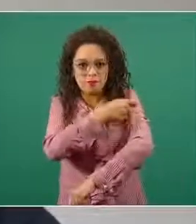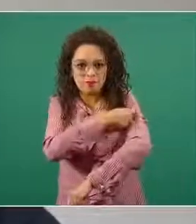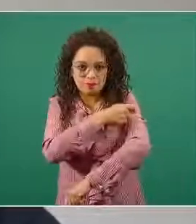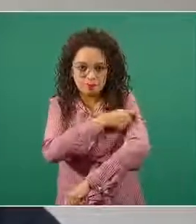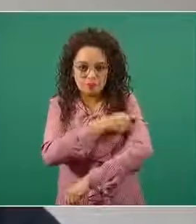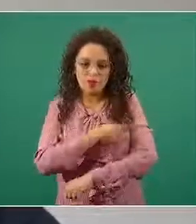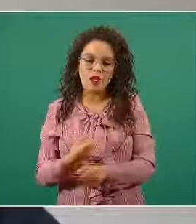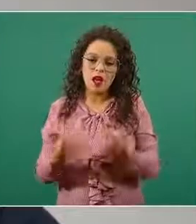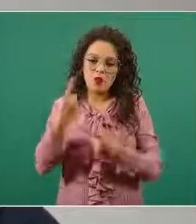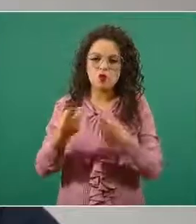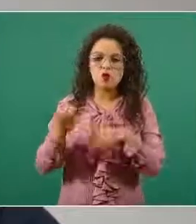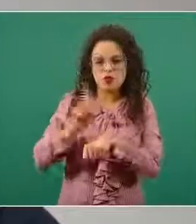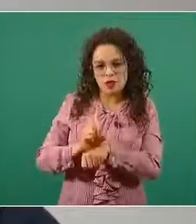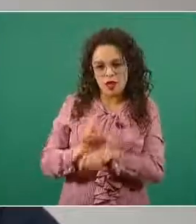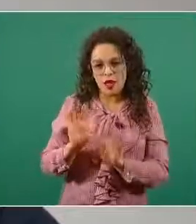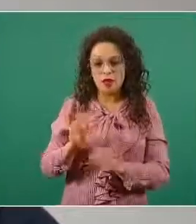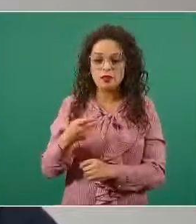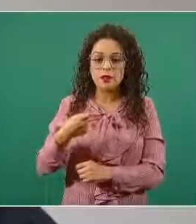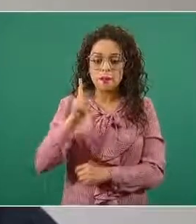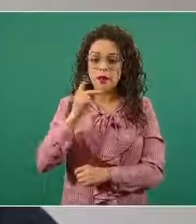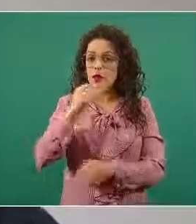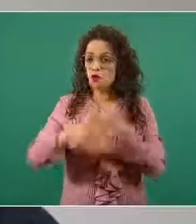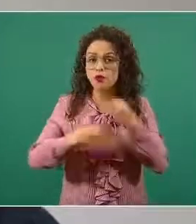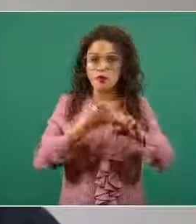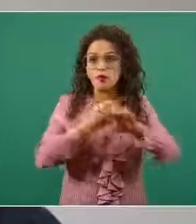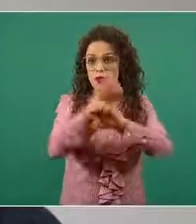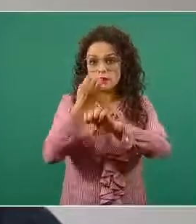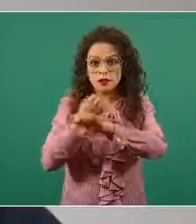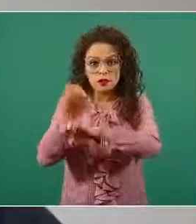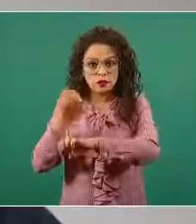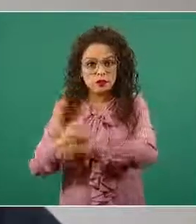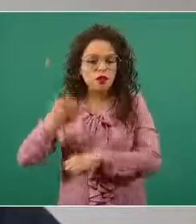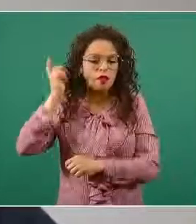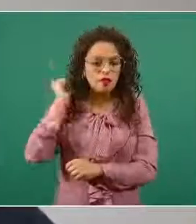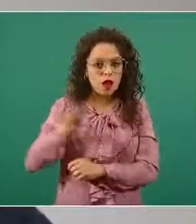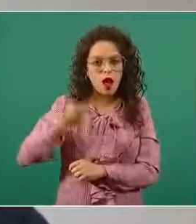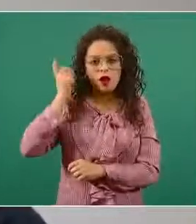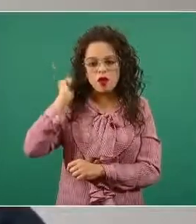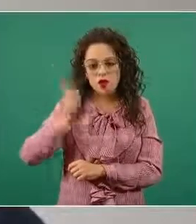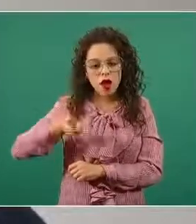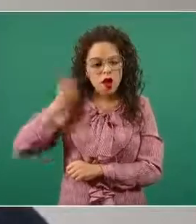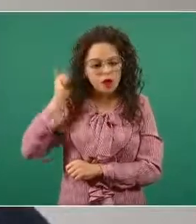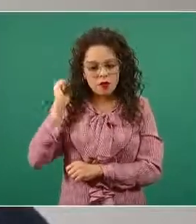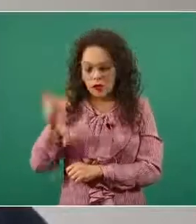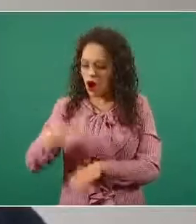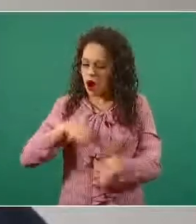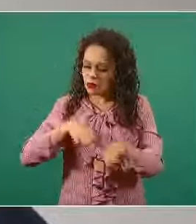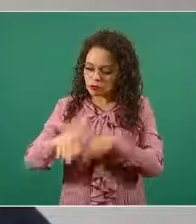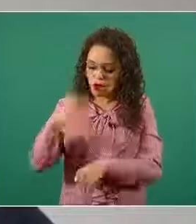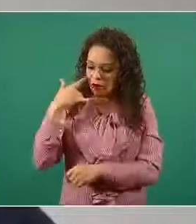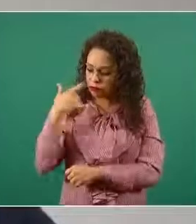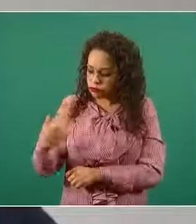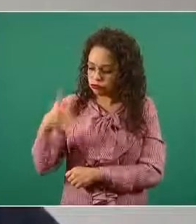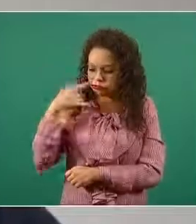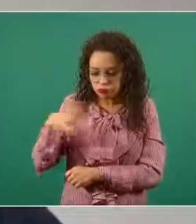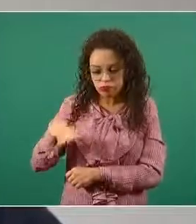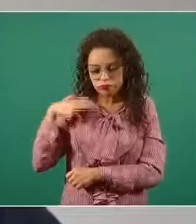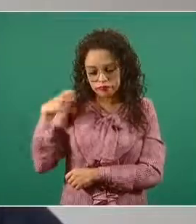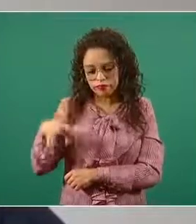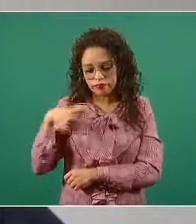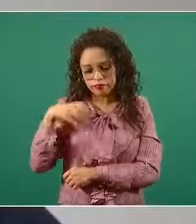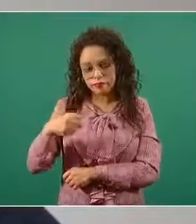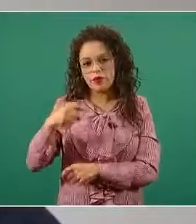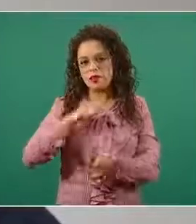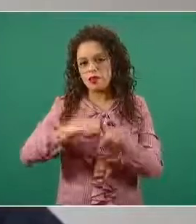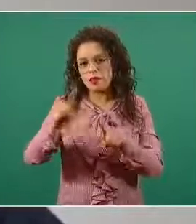podemos tener es que todas las entidades federativas están todos los días trabajando en los diferentes esquemas, en los diferentes modelos